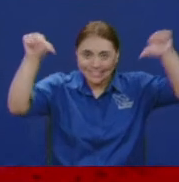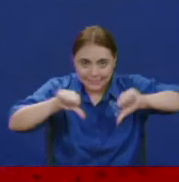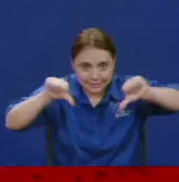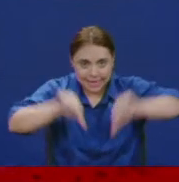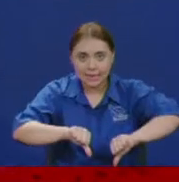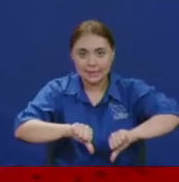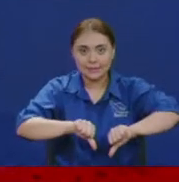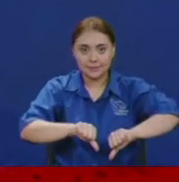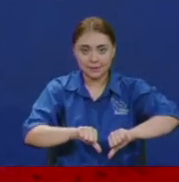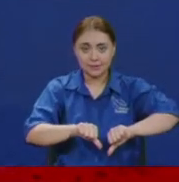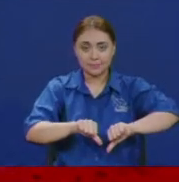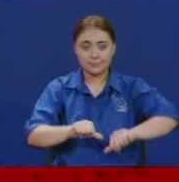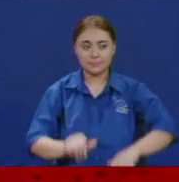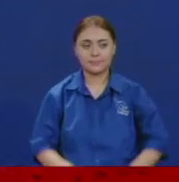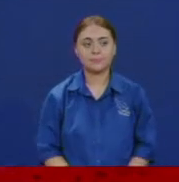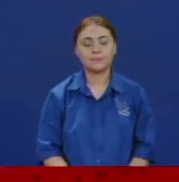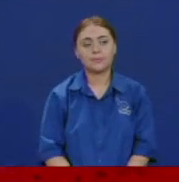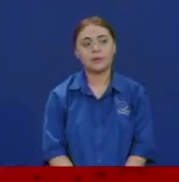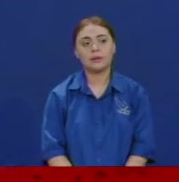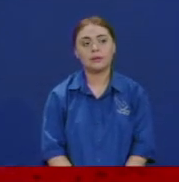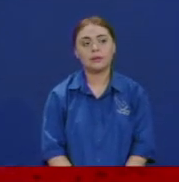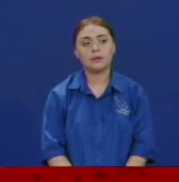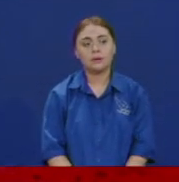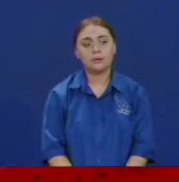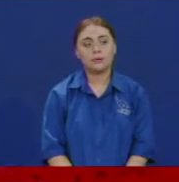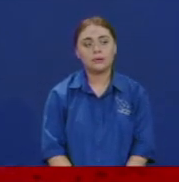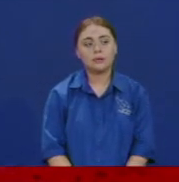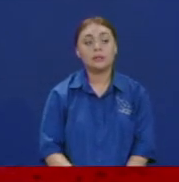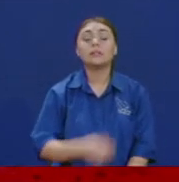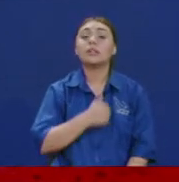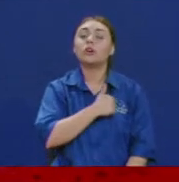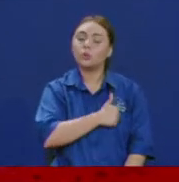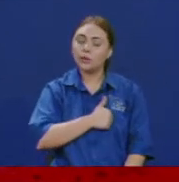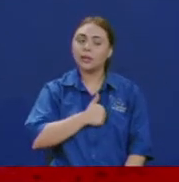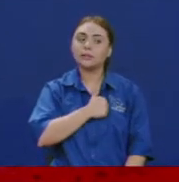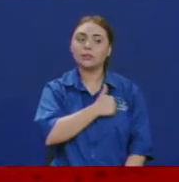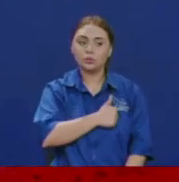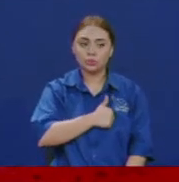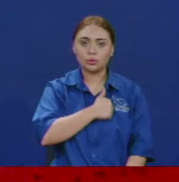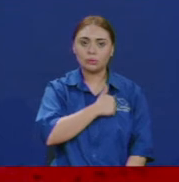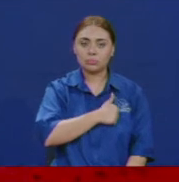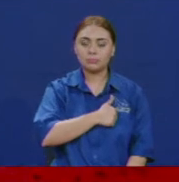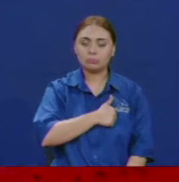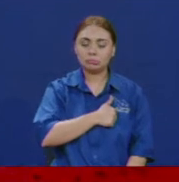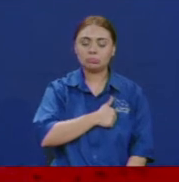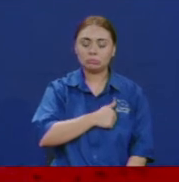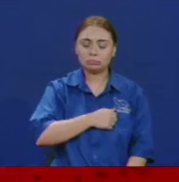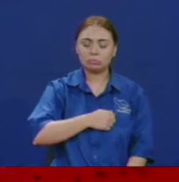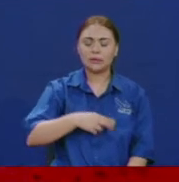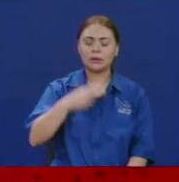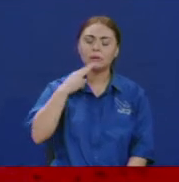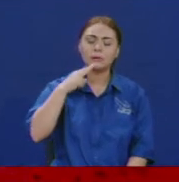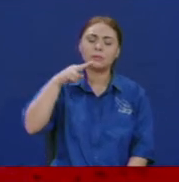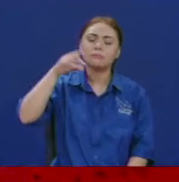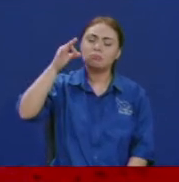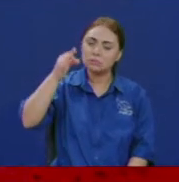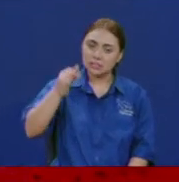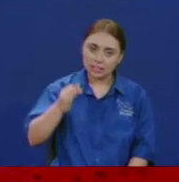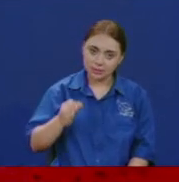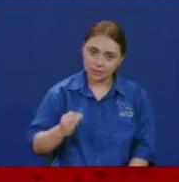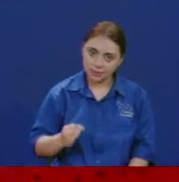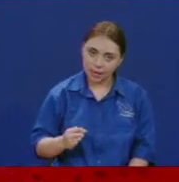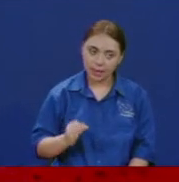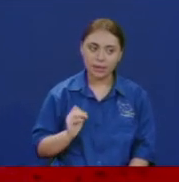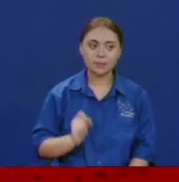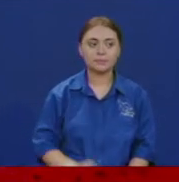verdad. Este fue el tema que tratamos el domingo pasado en los dos cultos que nos tocó la Santa Cena allá.